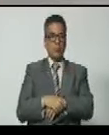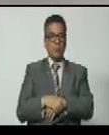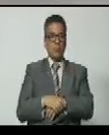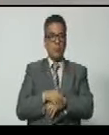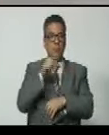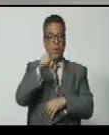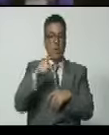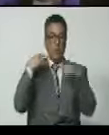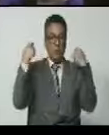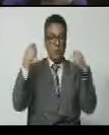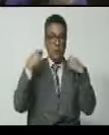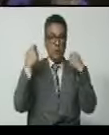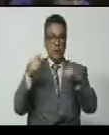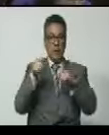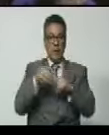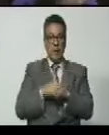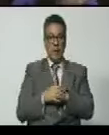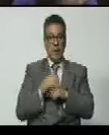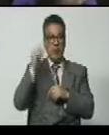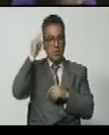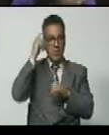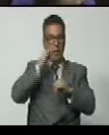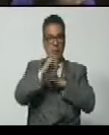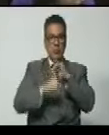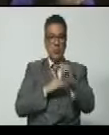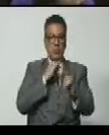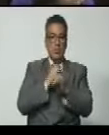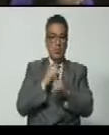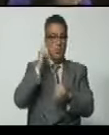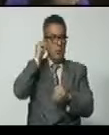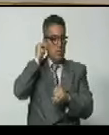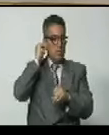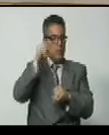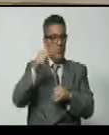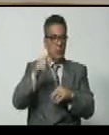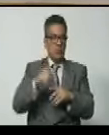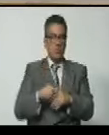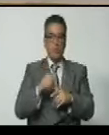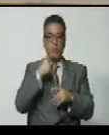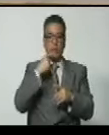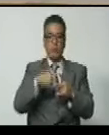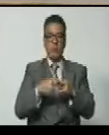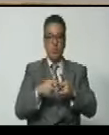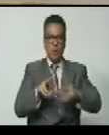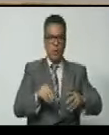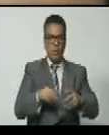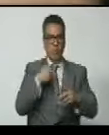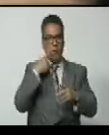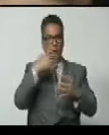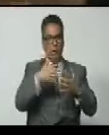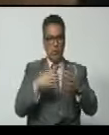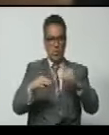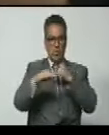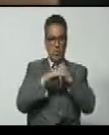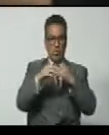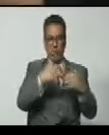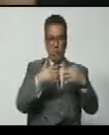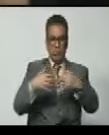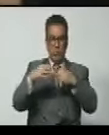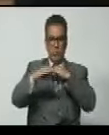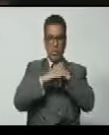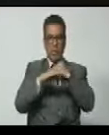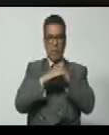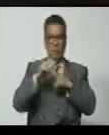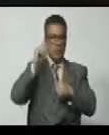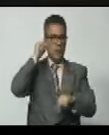Que es la celebración del Día Internacional de la Mujer Rebelde, de la mujer que lucha por la igualdad,